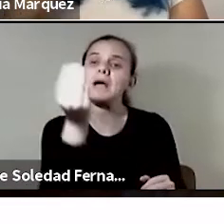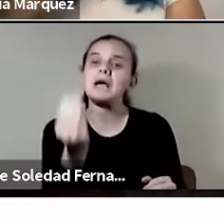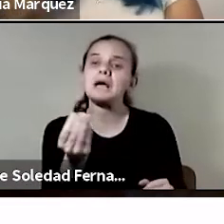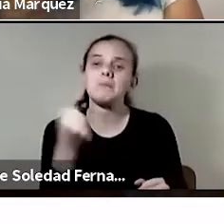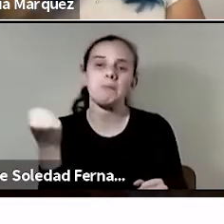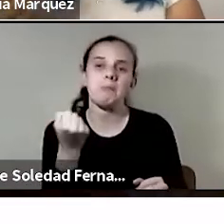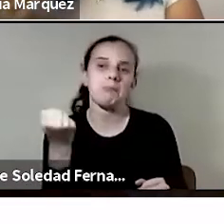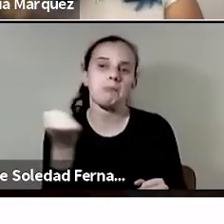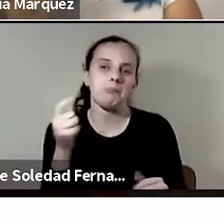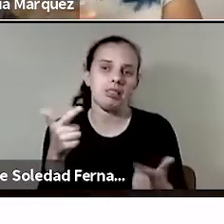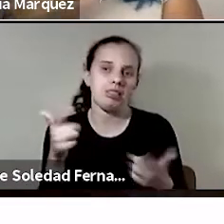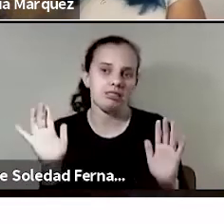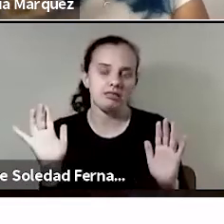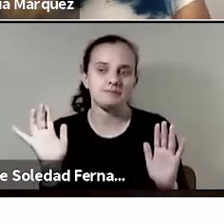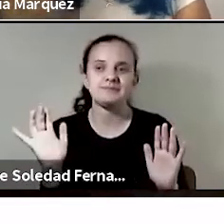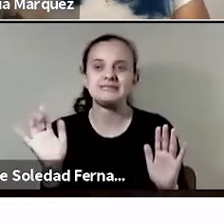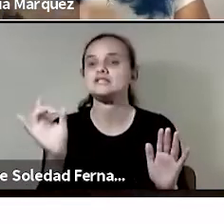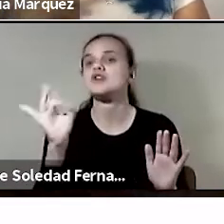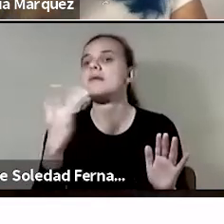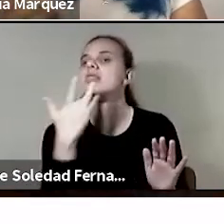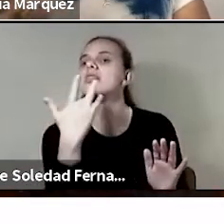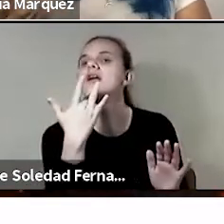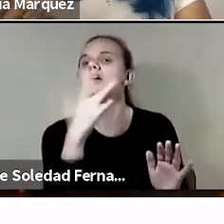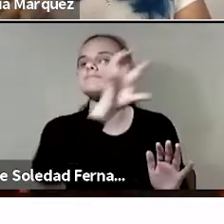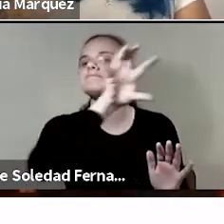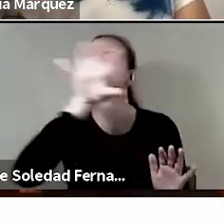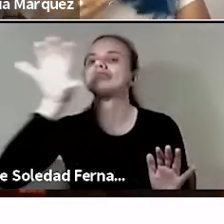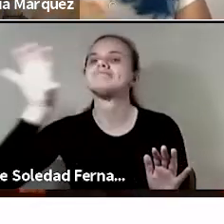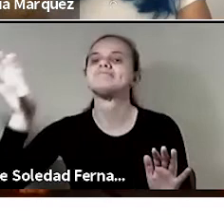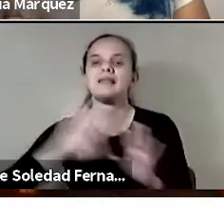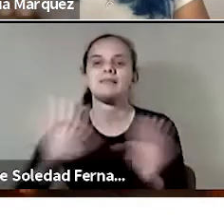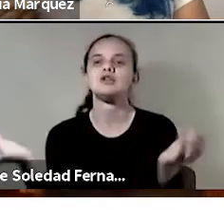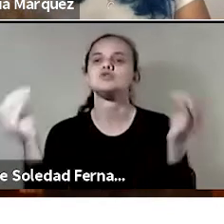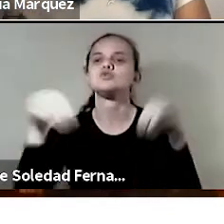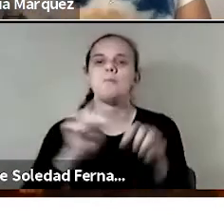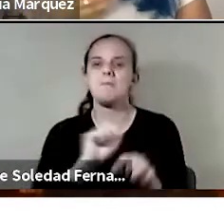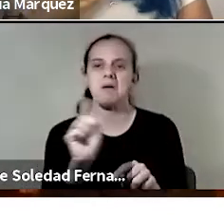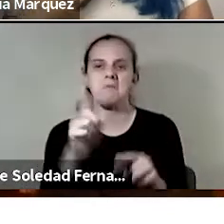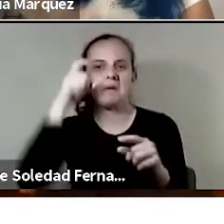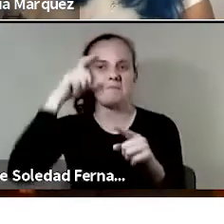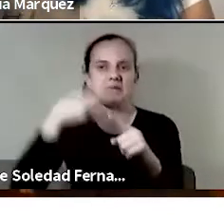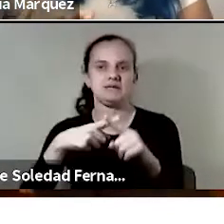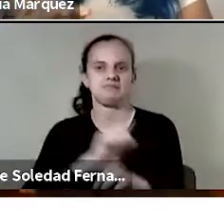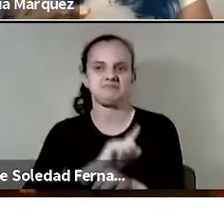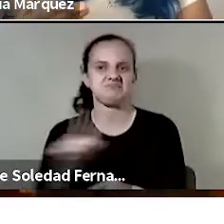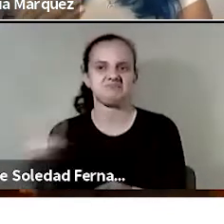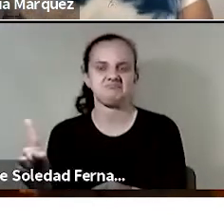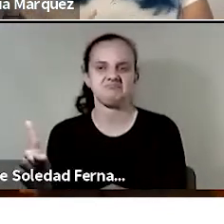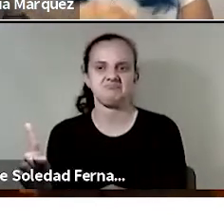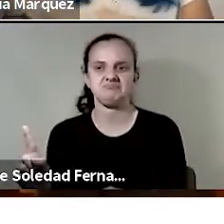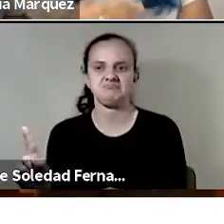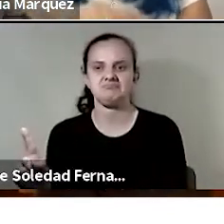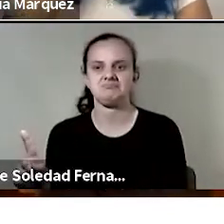con la información que estamos poniendo en imágenes que son irrelevantes. Si algo es decorado, no suma la